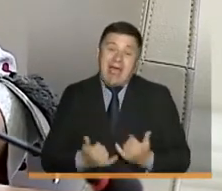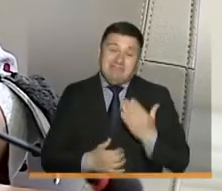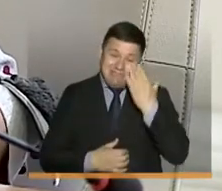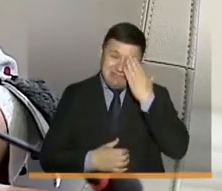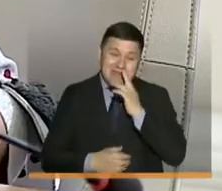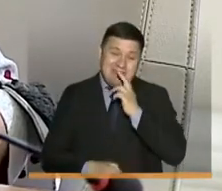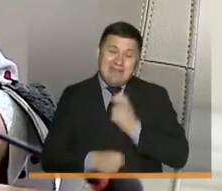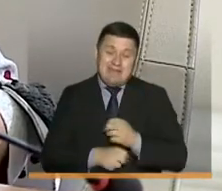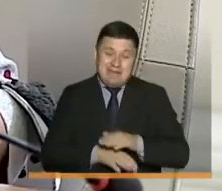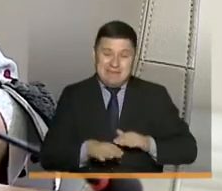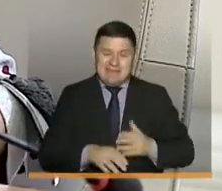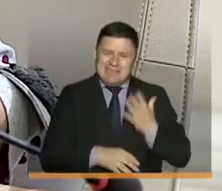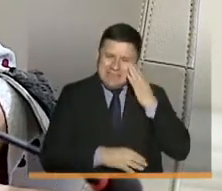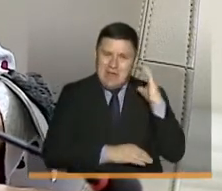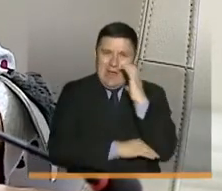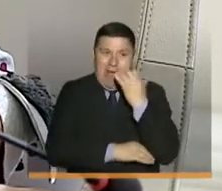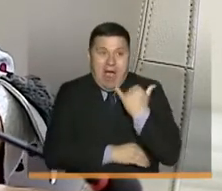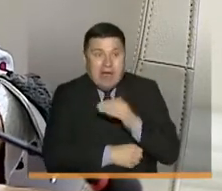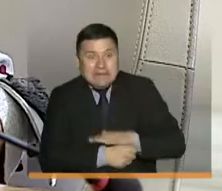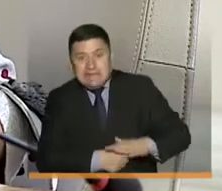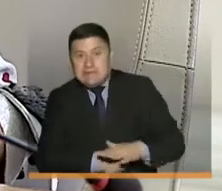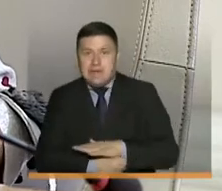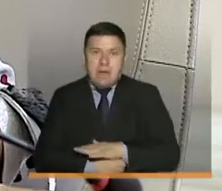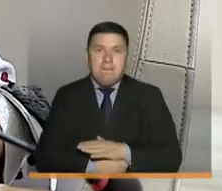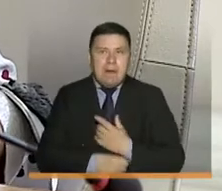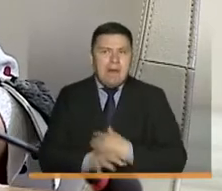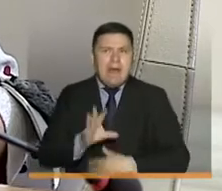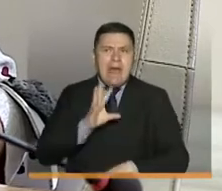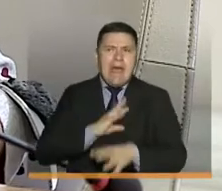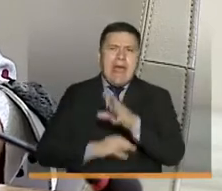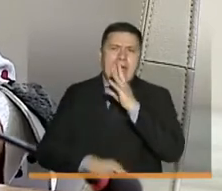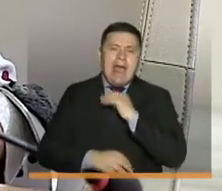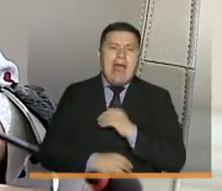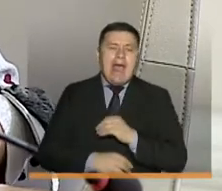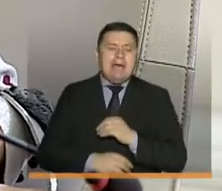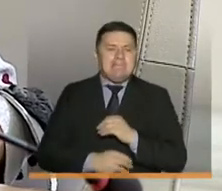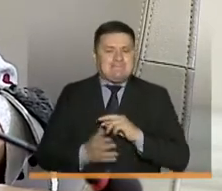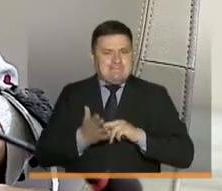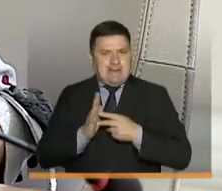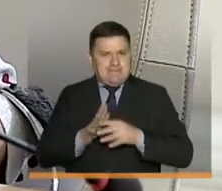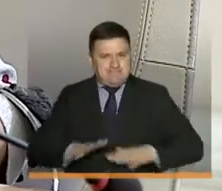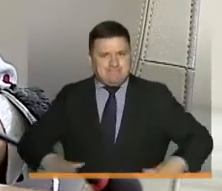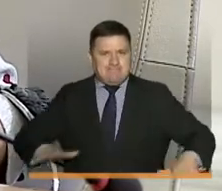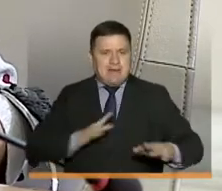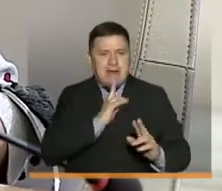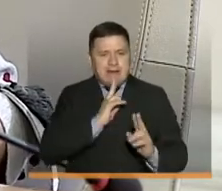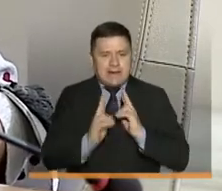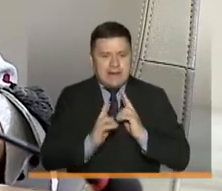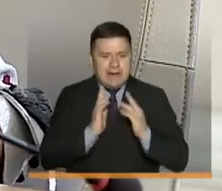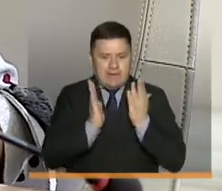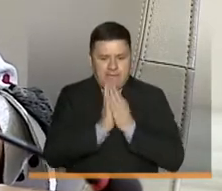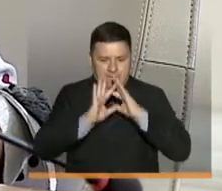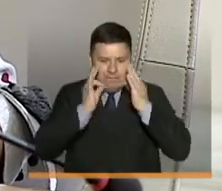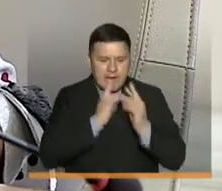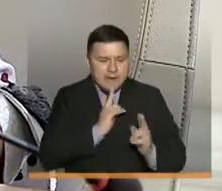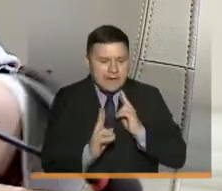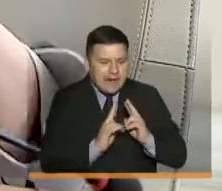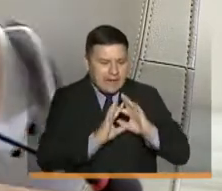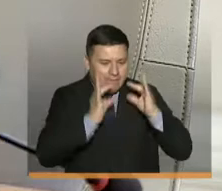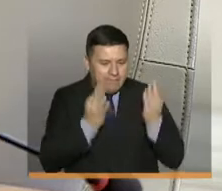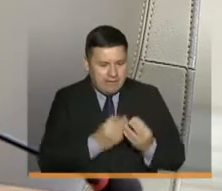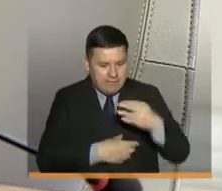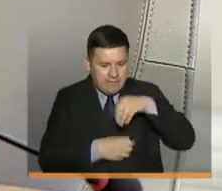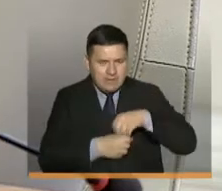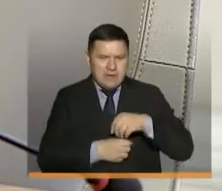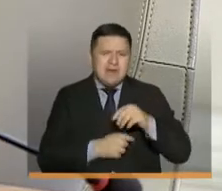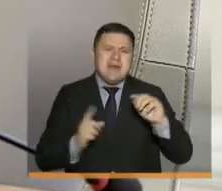tan duros que hemos pasado como país, pero que también nos han dejado muchas lecciones, fue resignificar el escenario de la relación familia-escuela. Presidente, este programa, en resumen, para